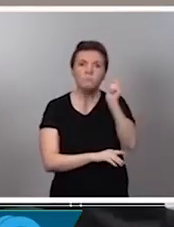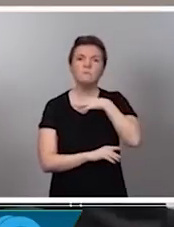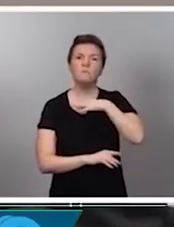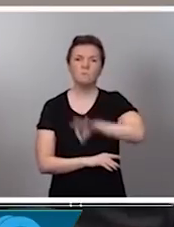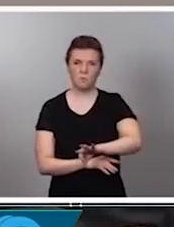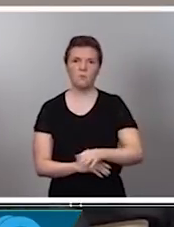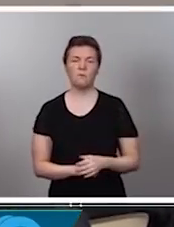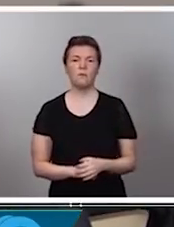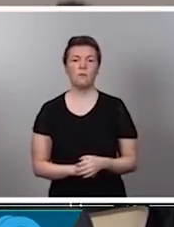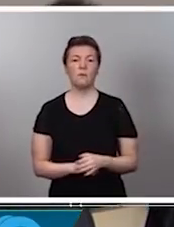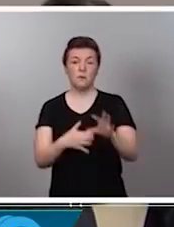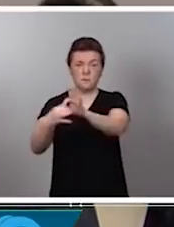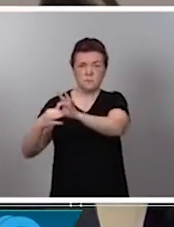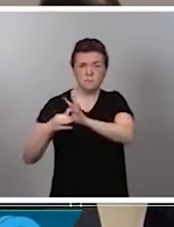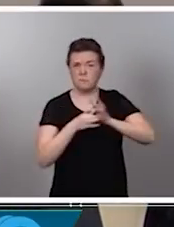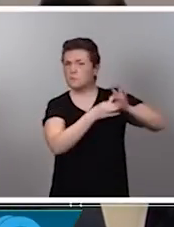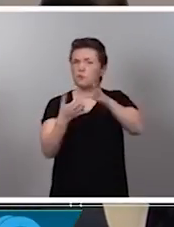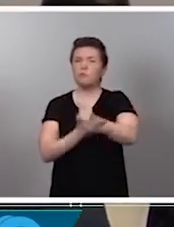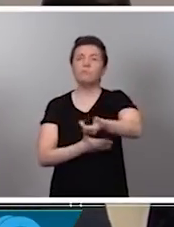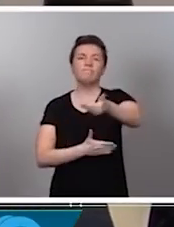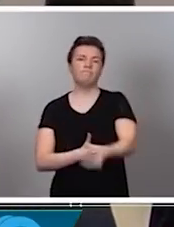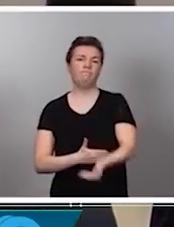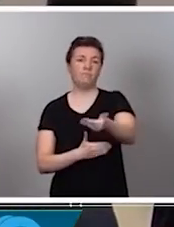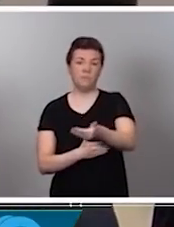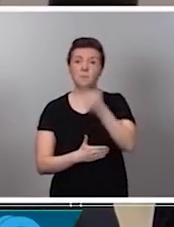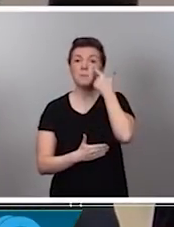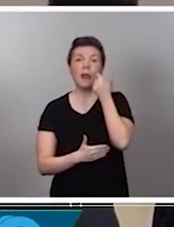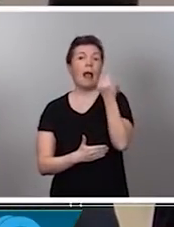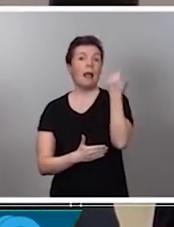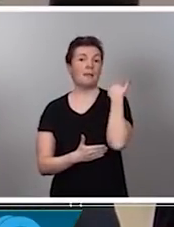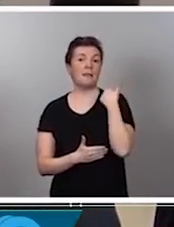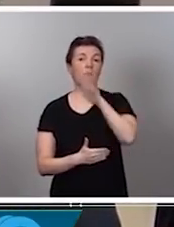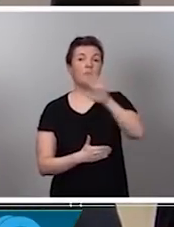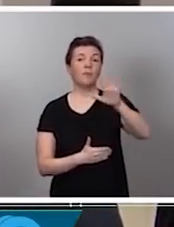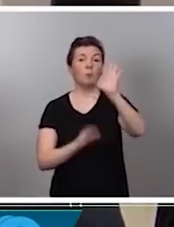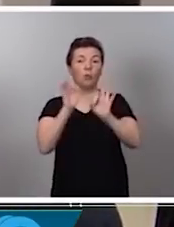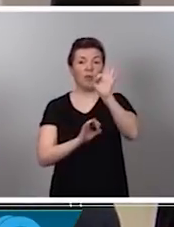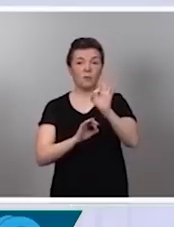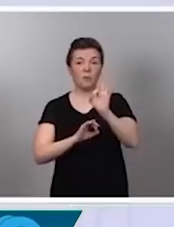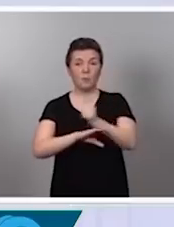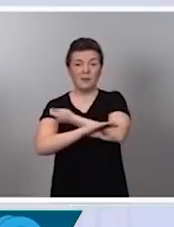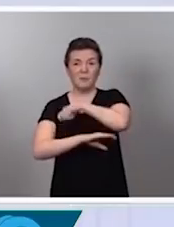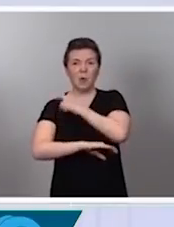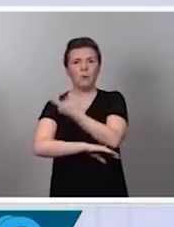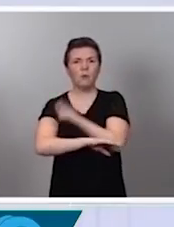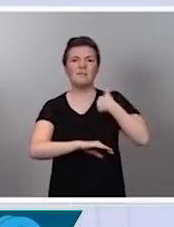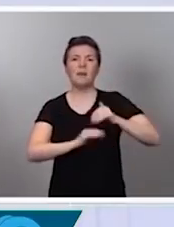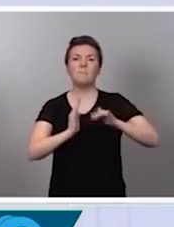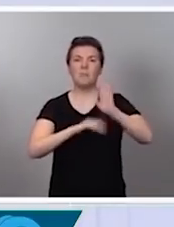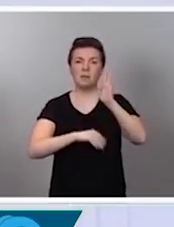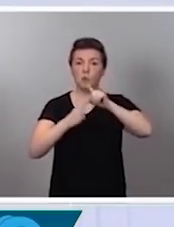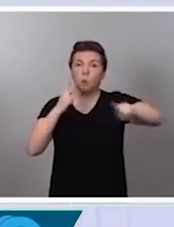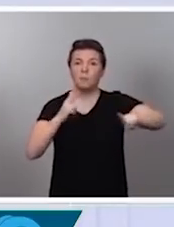a todo su entorno mediático completamente callado y repitiendo constantemente el